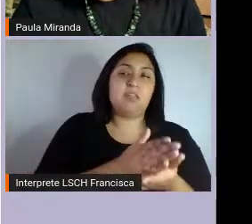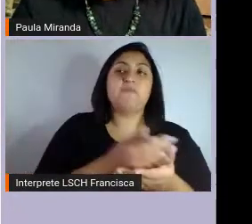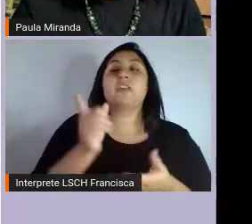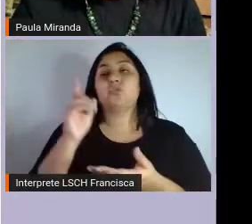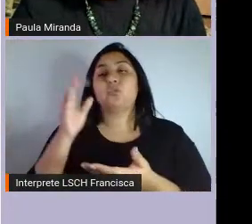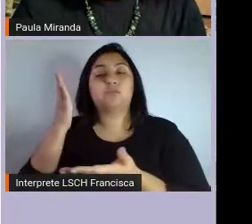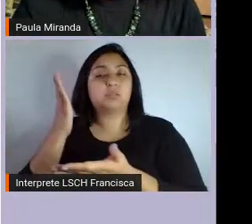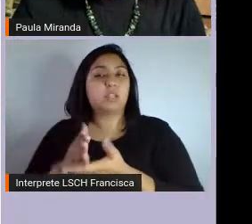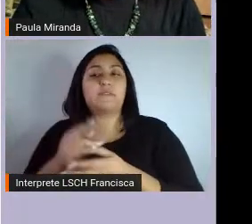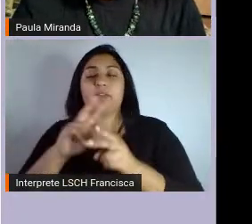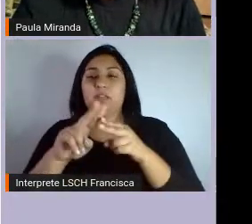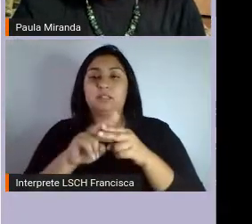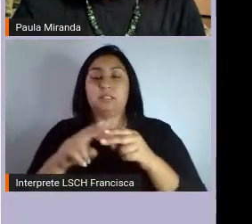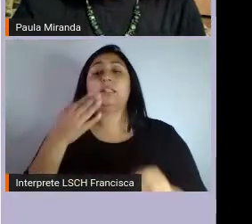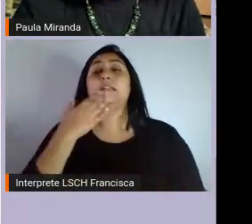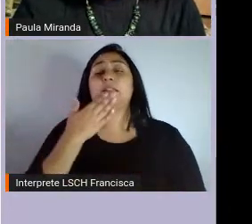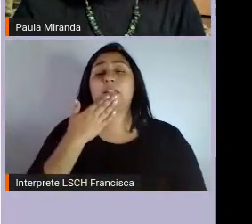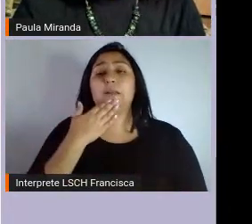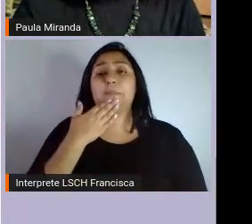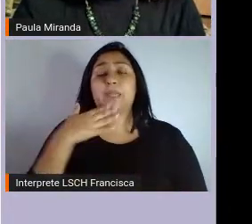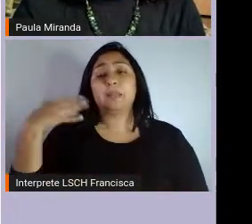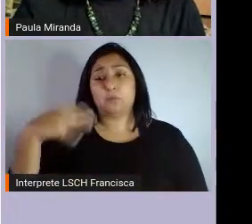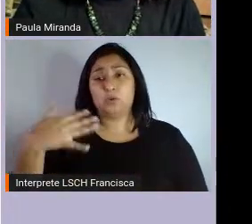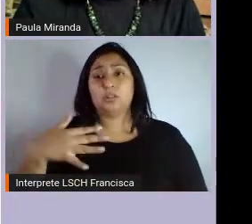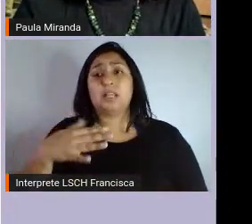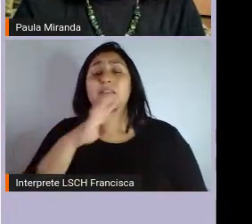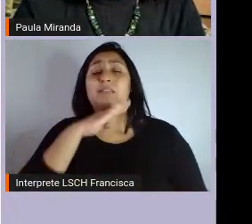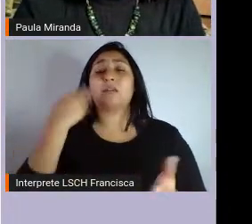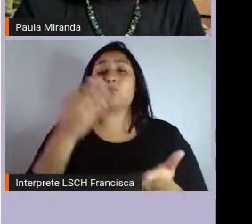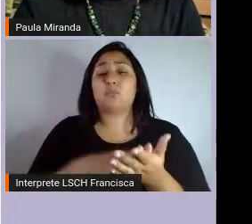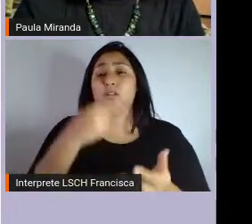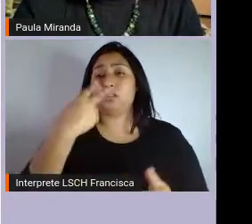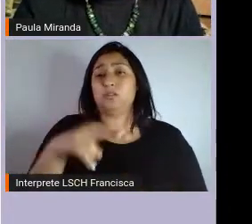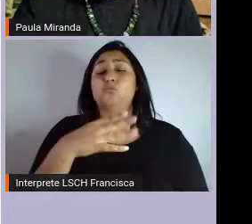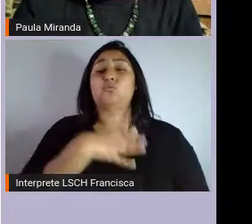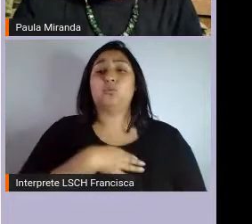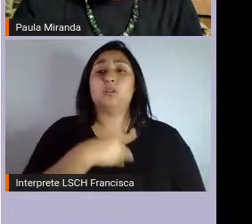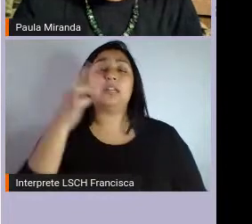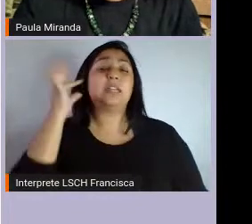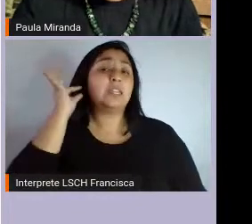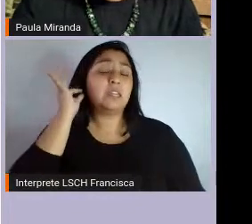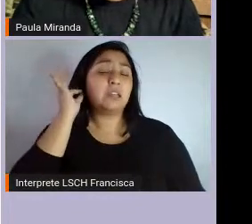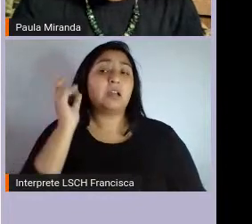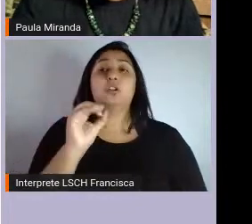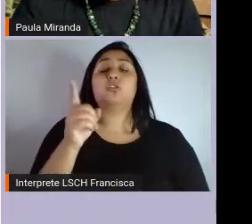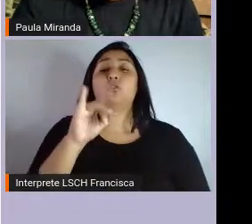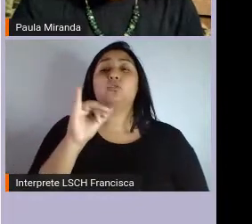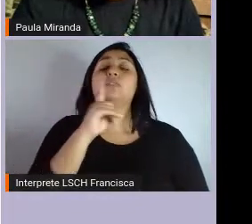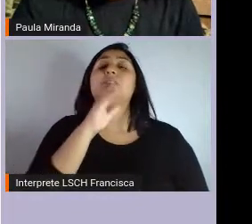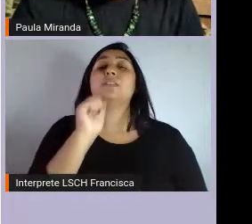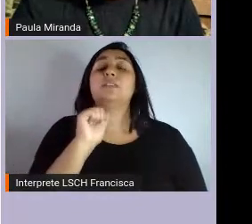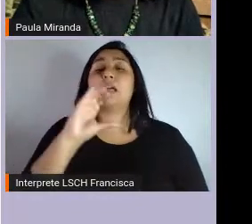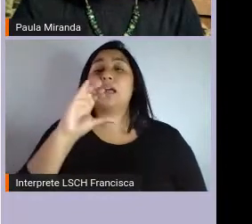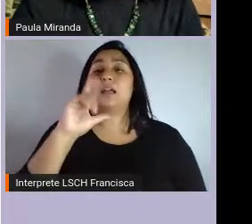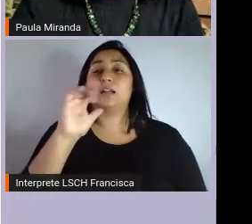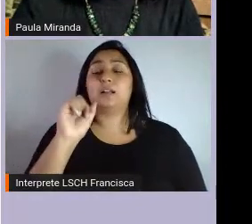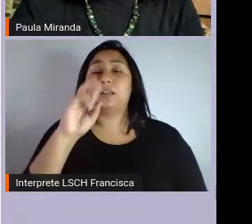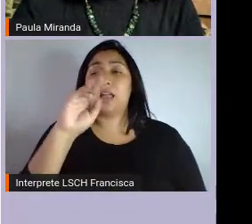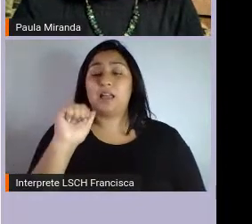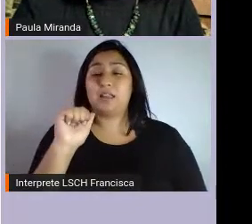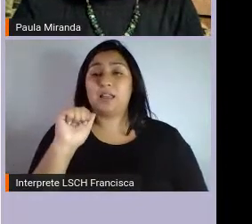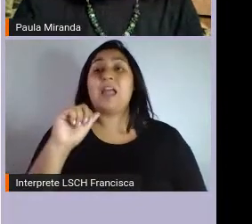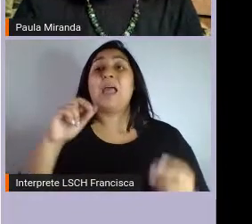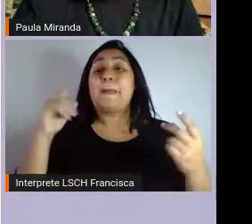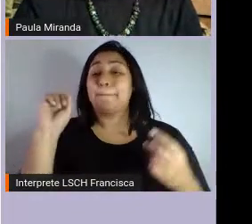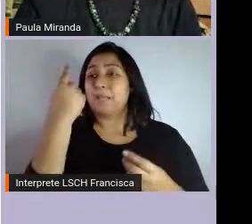potente la muerte de su hija Rosita Clara, cuando ella está en ese primer, estando ella en su primer viaje allá en Europa, un viaje largo, un